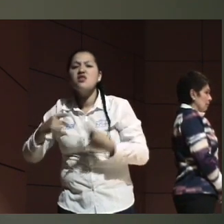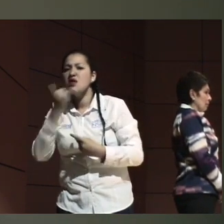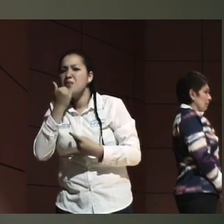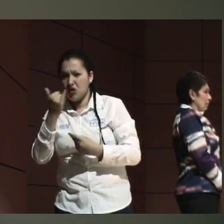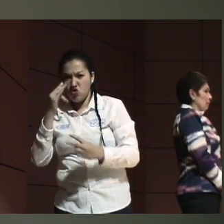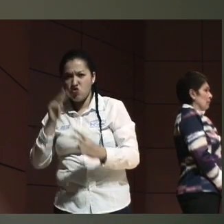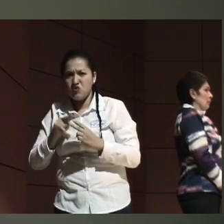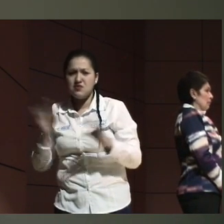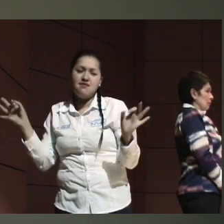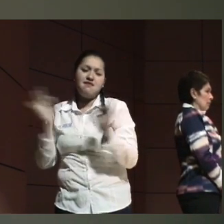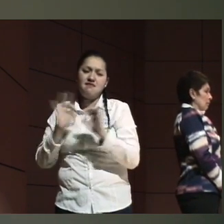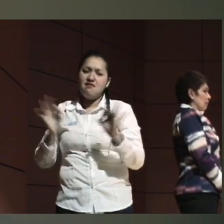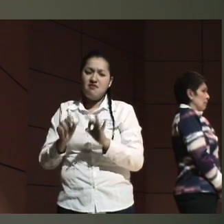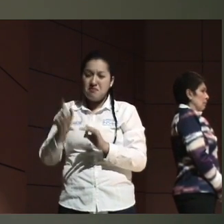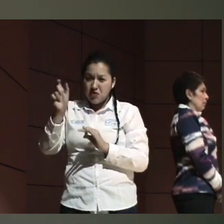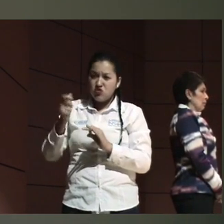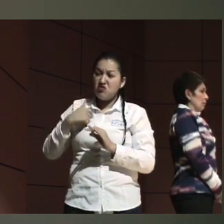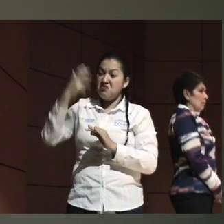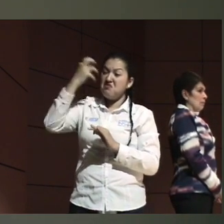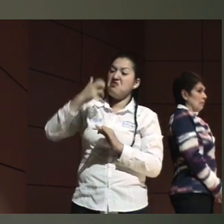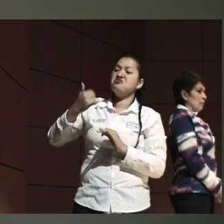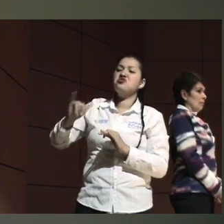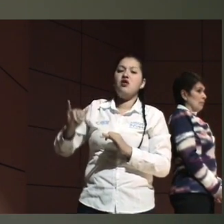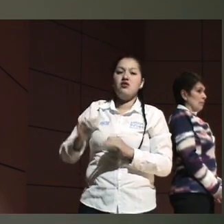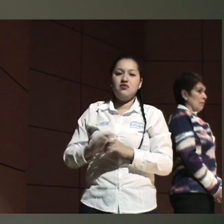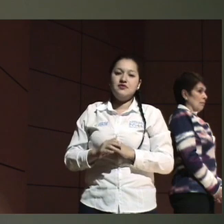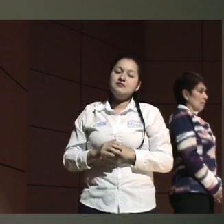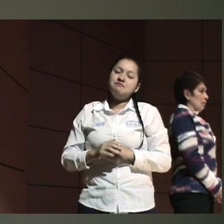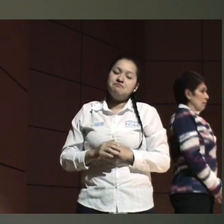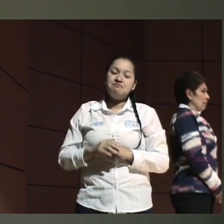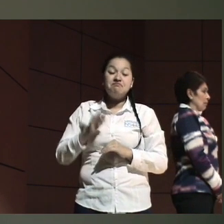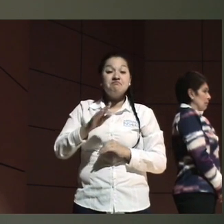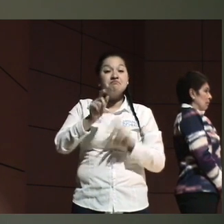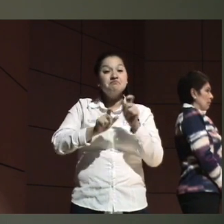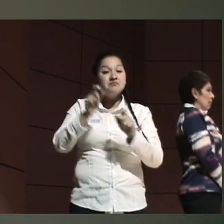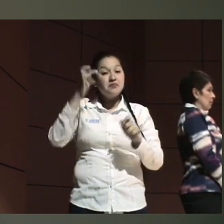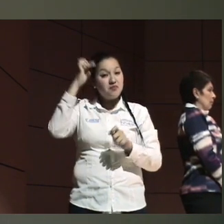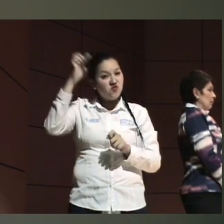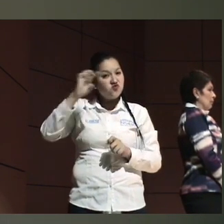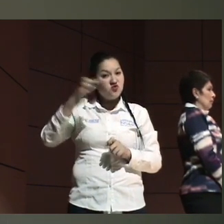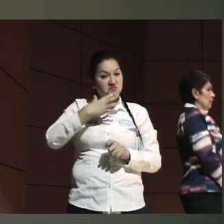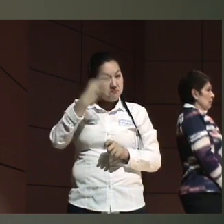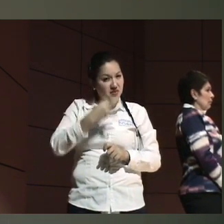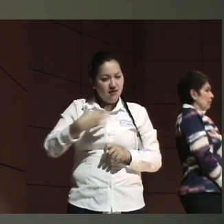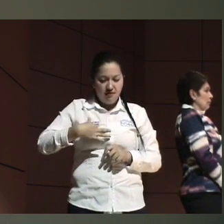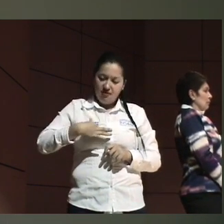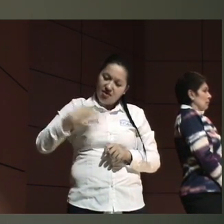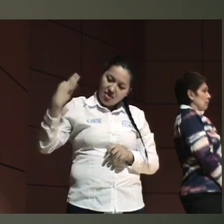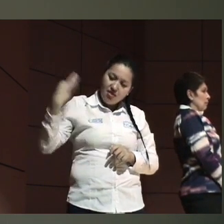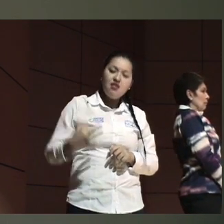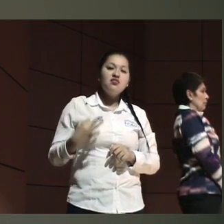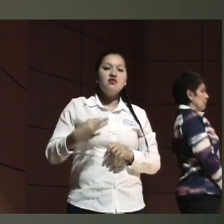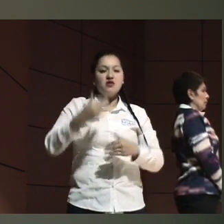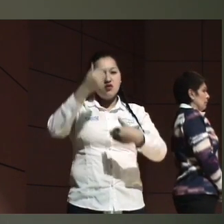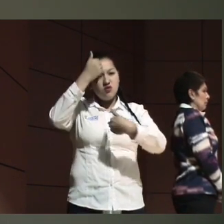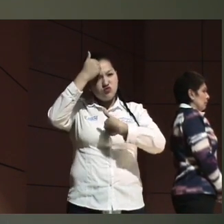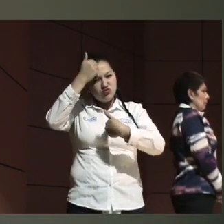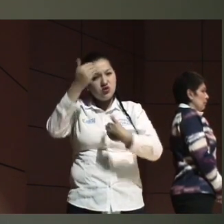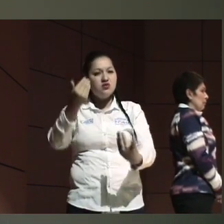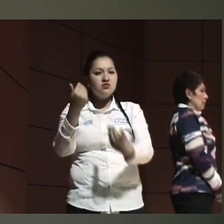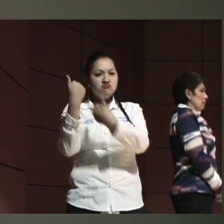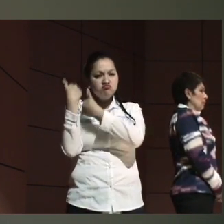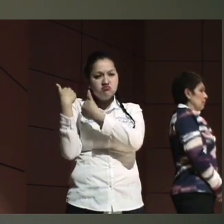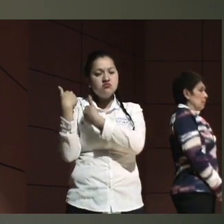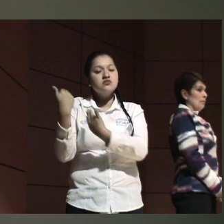a quien está evaluando un profesional que obra con ética un profesional responsable y consciente de su ejercicio